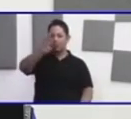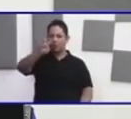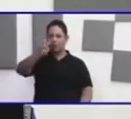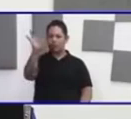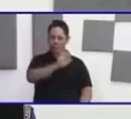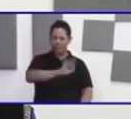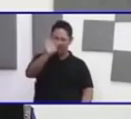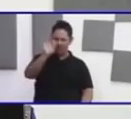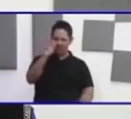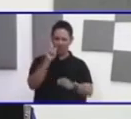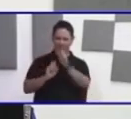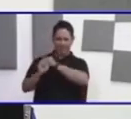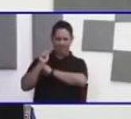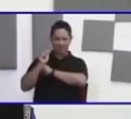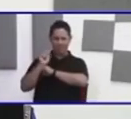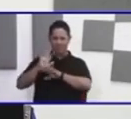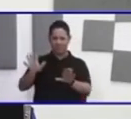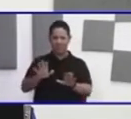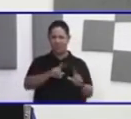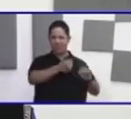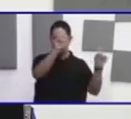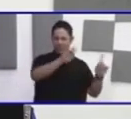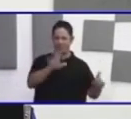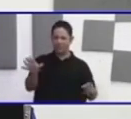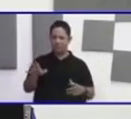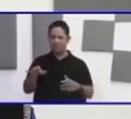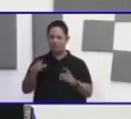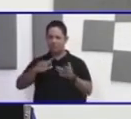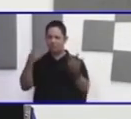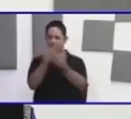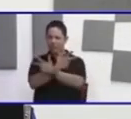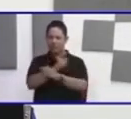violencia comparada con otras actividades. Y desafortunadamente,